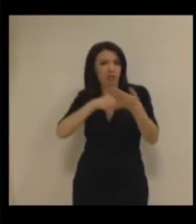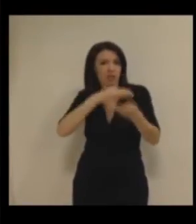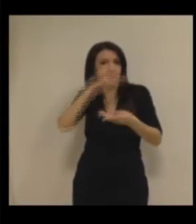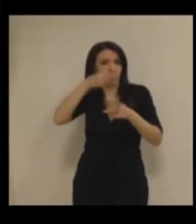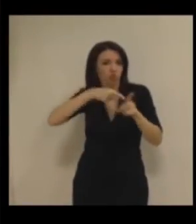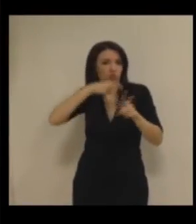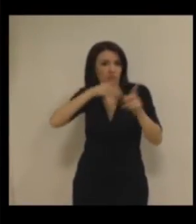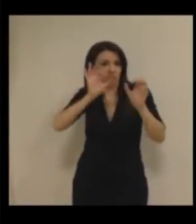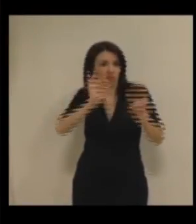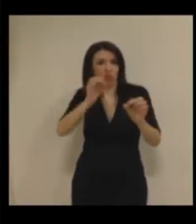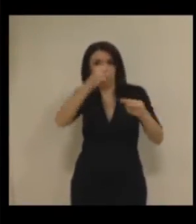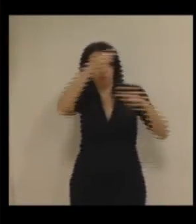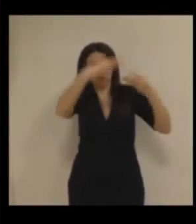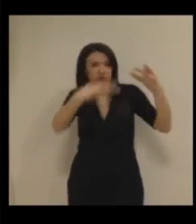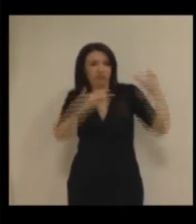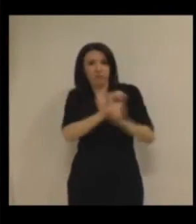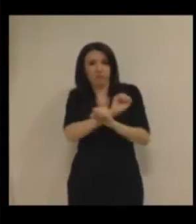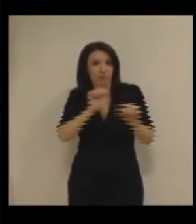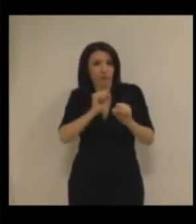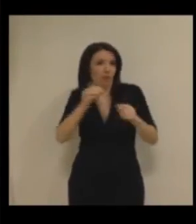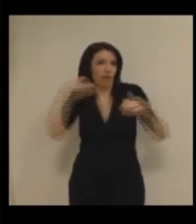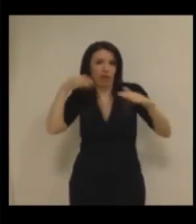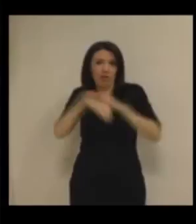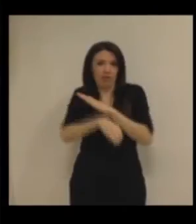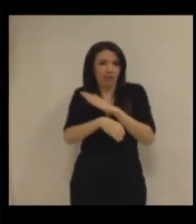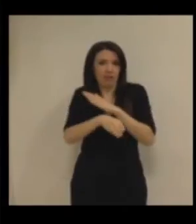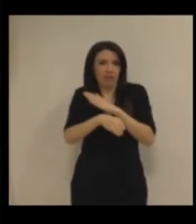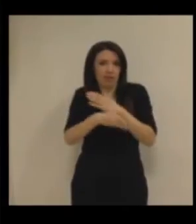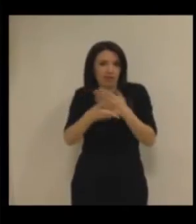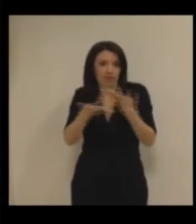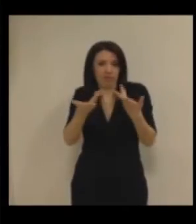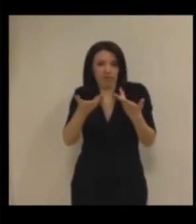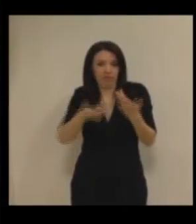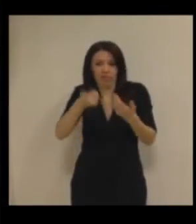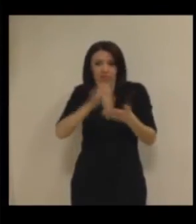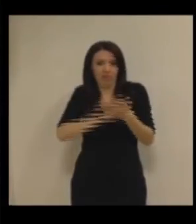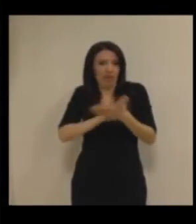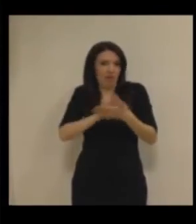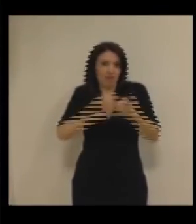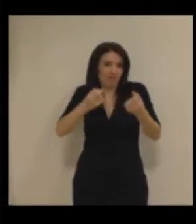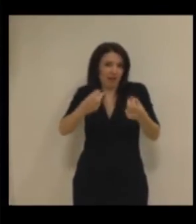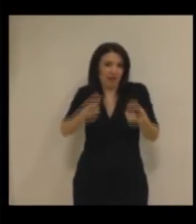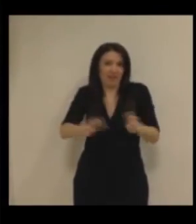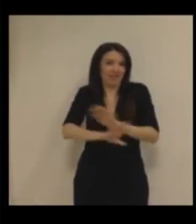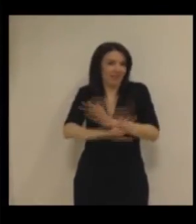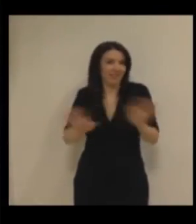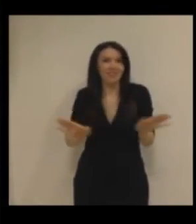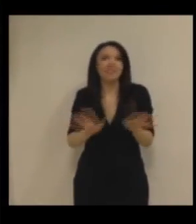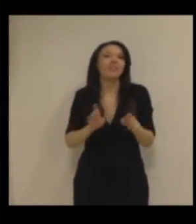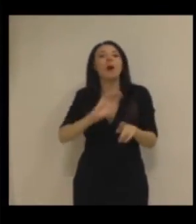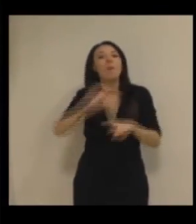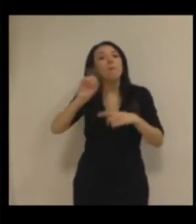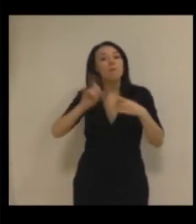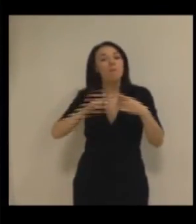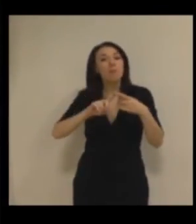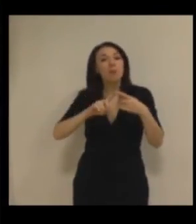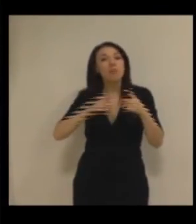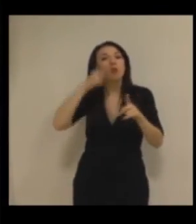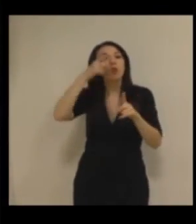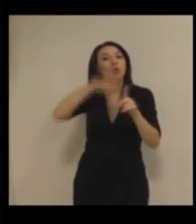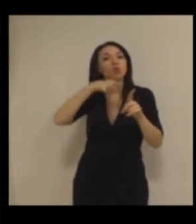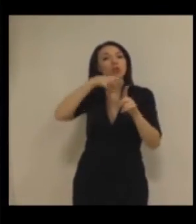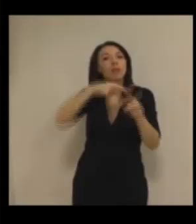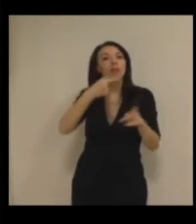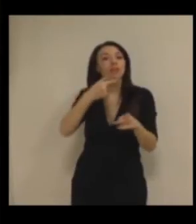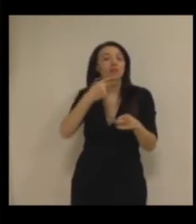eso mismo, ¿no? Y ya de accesibilidad, pues, ¿para qué hablar, no? Entonces, lo primero, que en usabilidad se llama